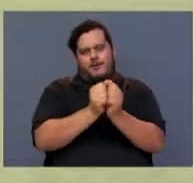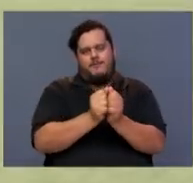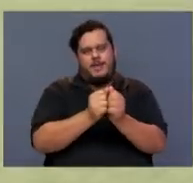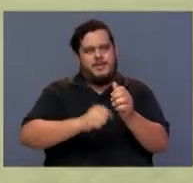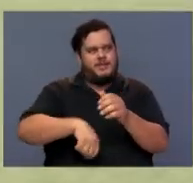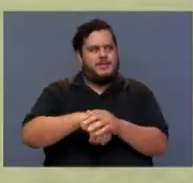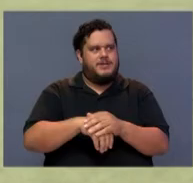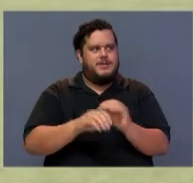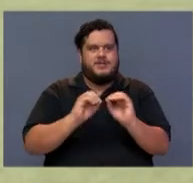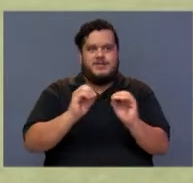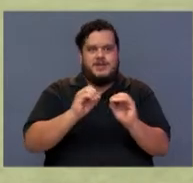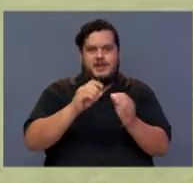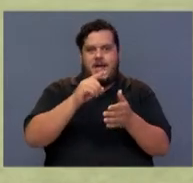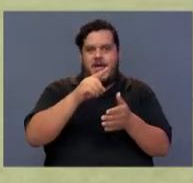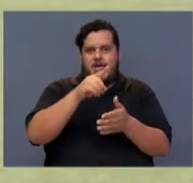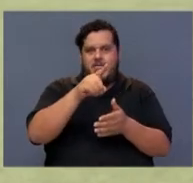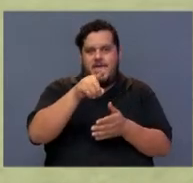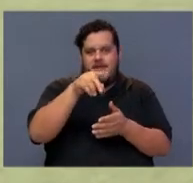sin la cruz.